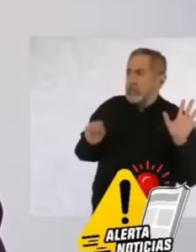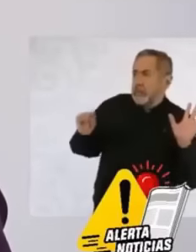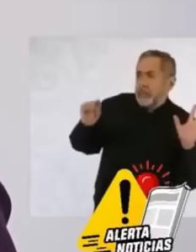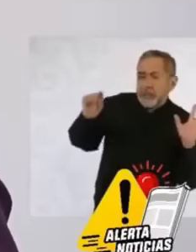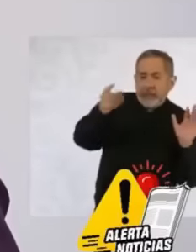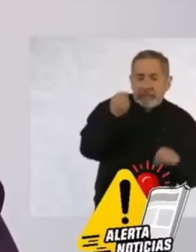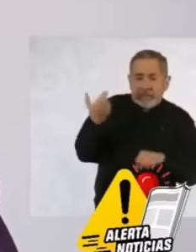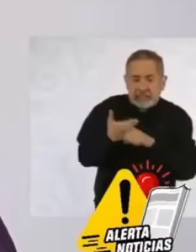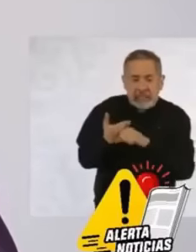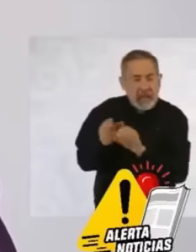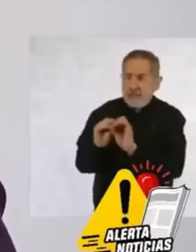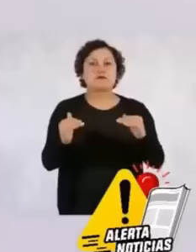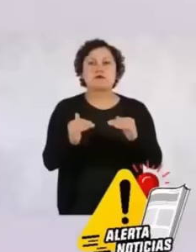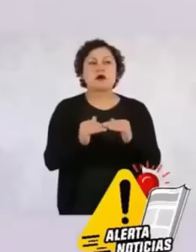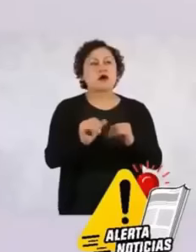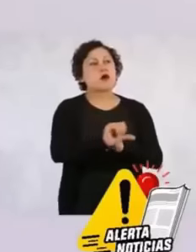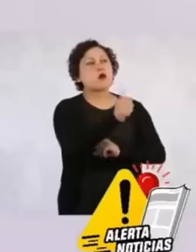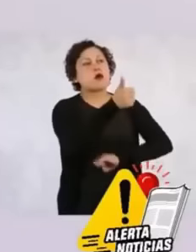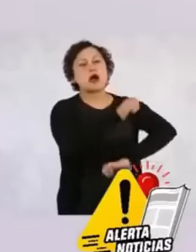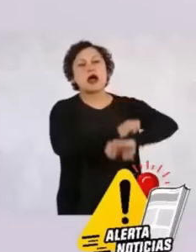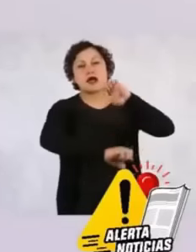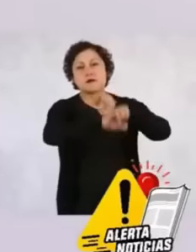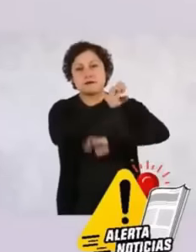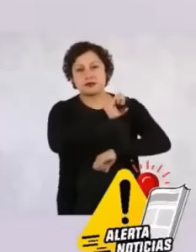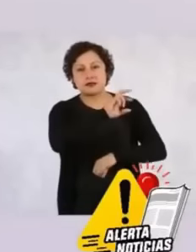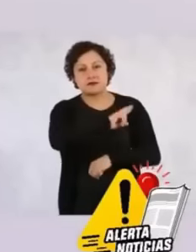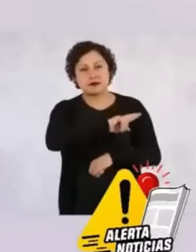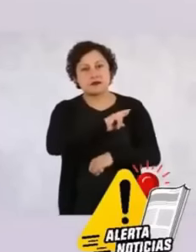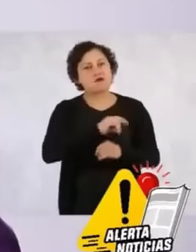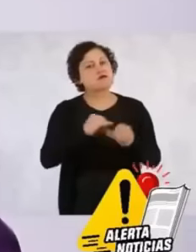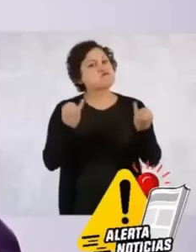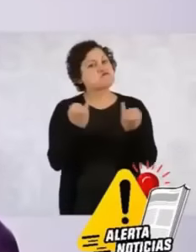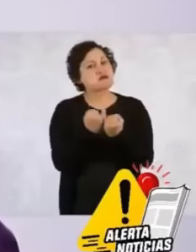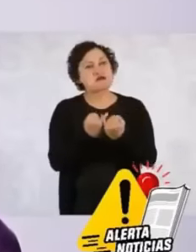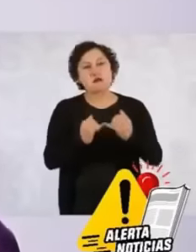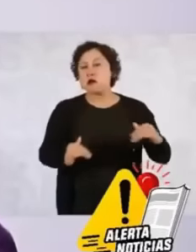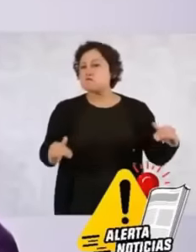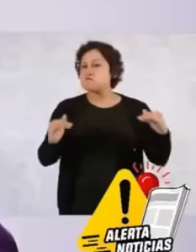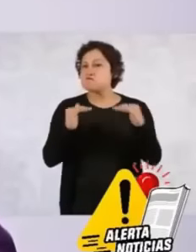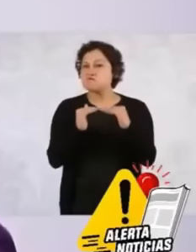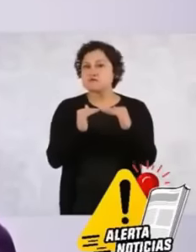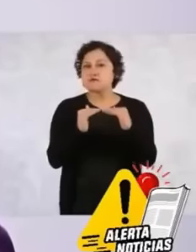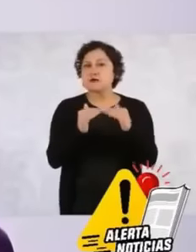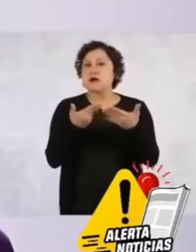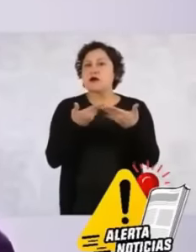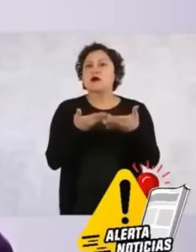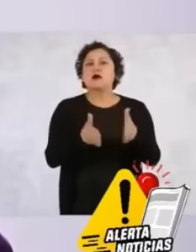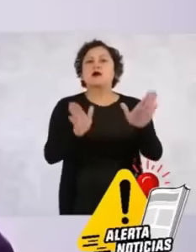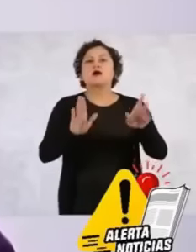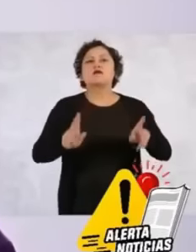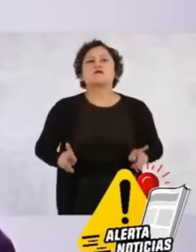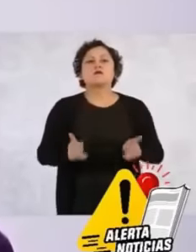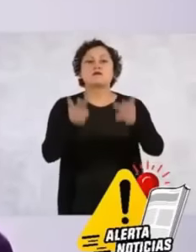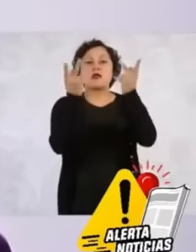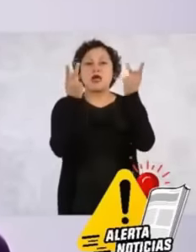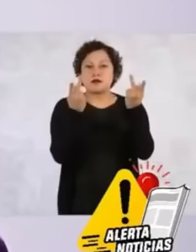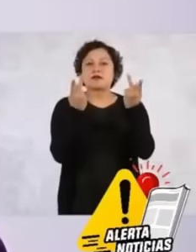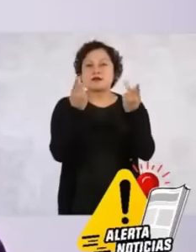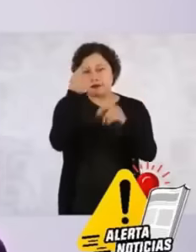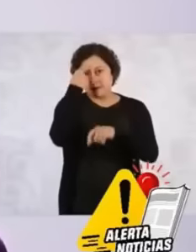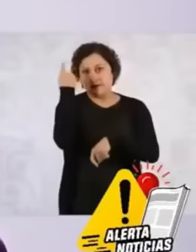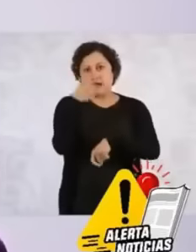negando así que se esté poniendo en riesgo al país y dijo que el objetivo de la eliminación de